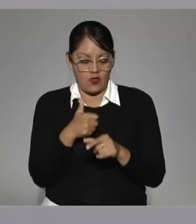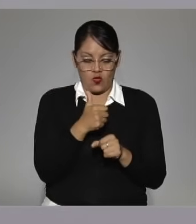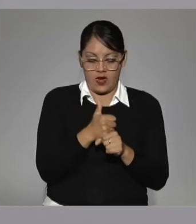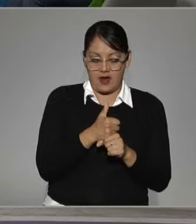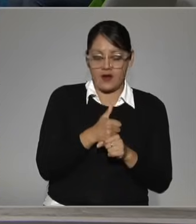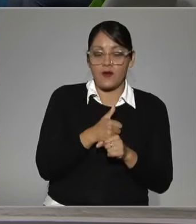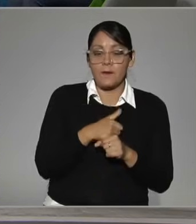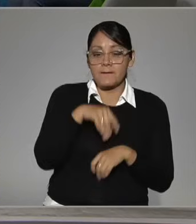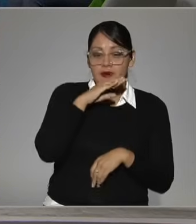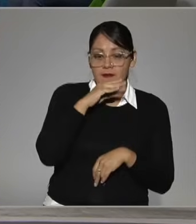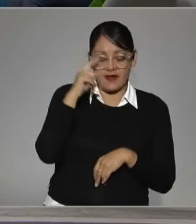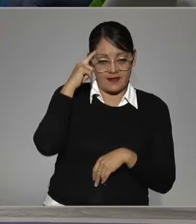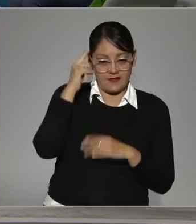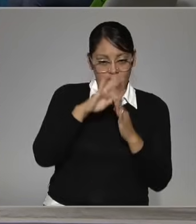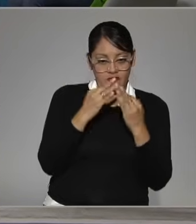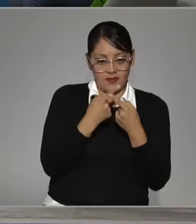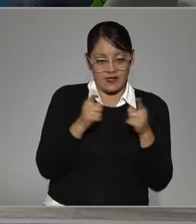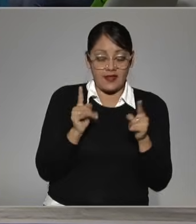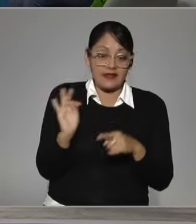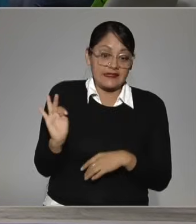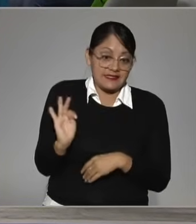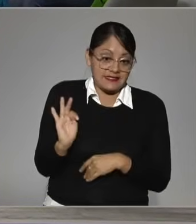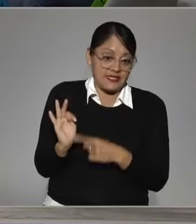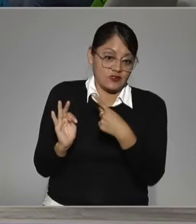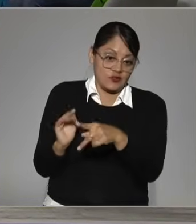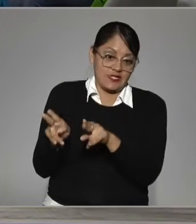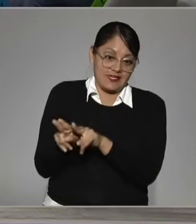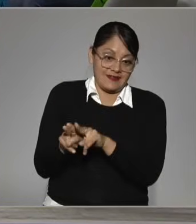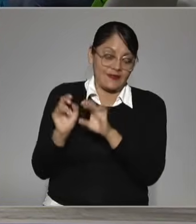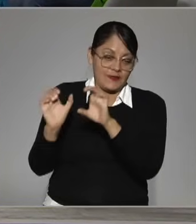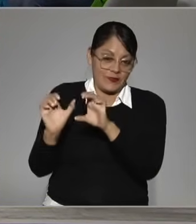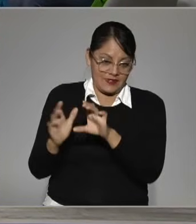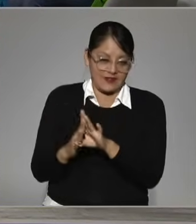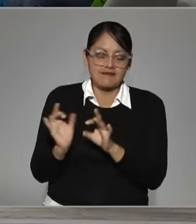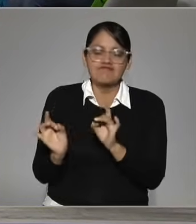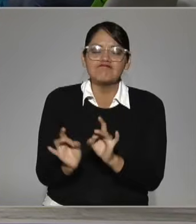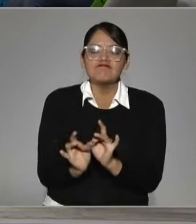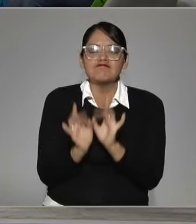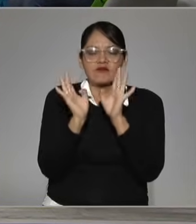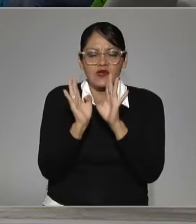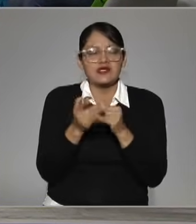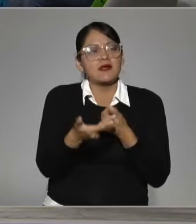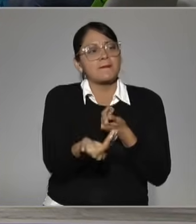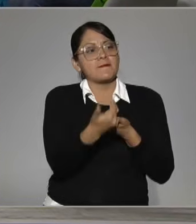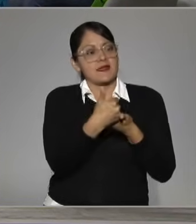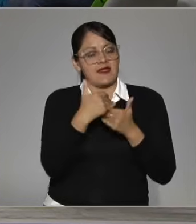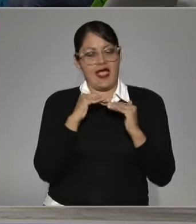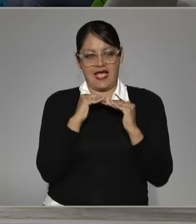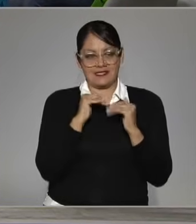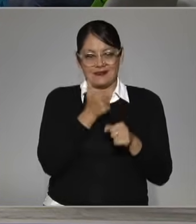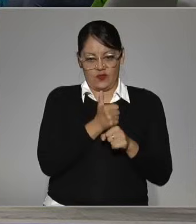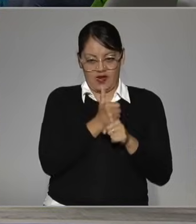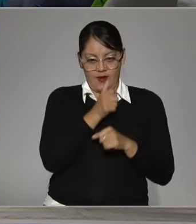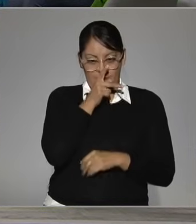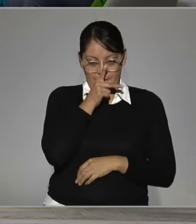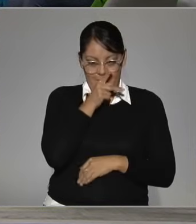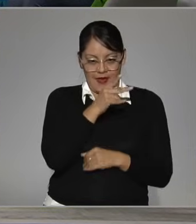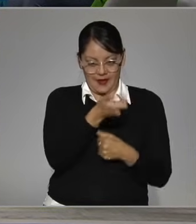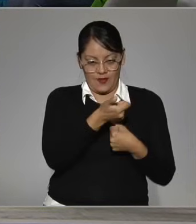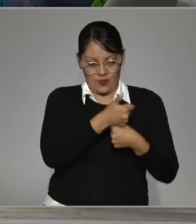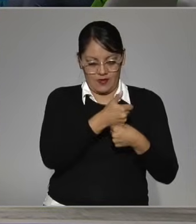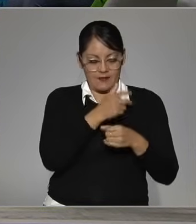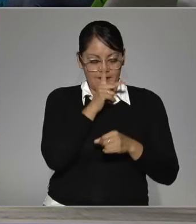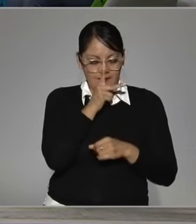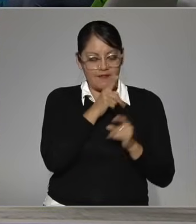quiero pensar que tal vez entre ellos cuidan tal vez algún nieto, entonces de repente van a la casa del abuelo paterno, un ejemplo, o sea,